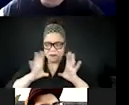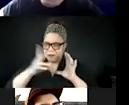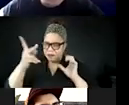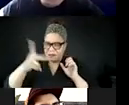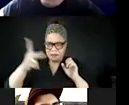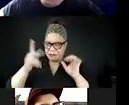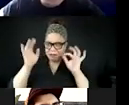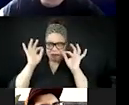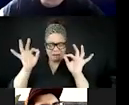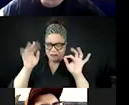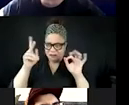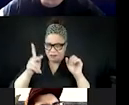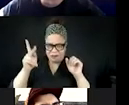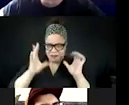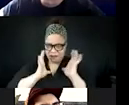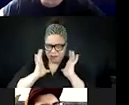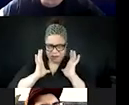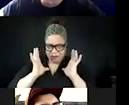para mí